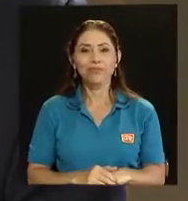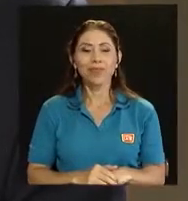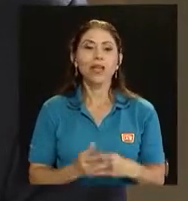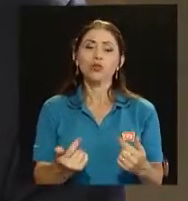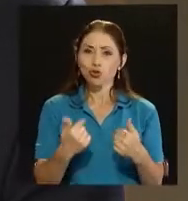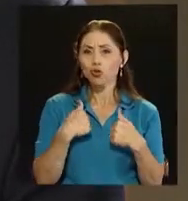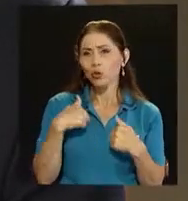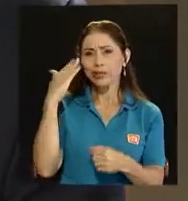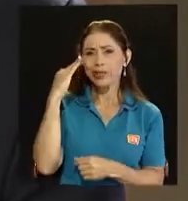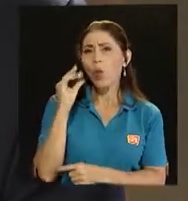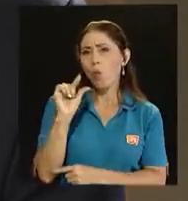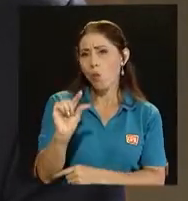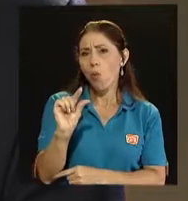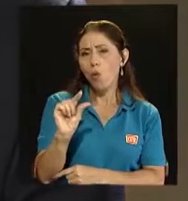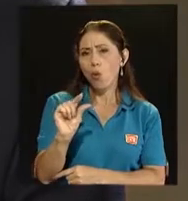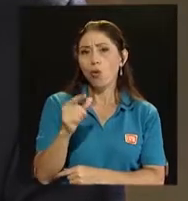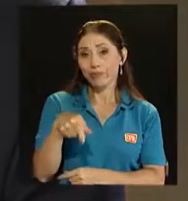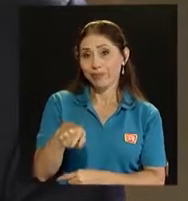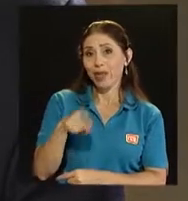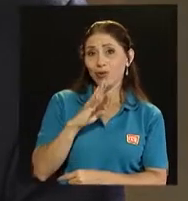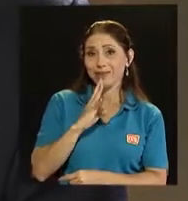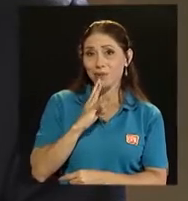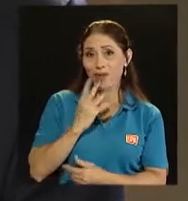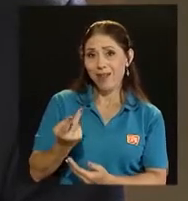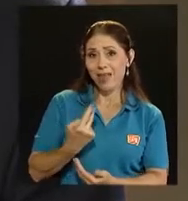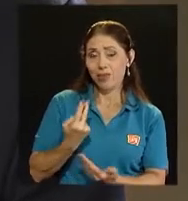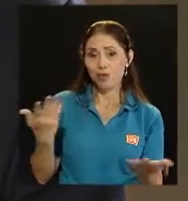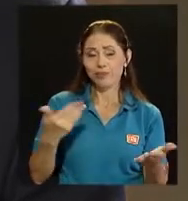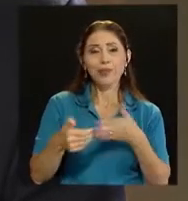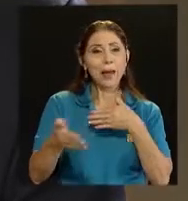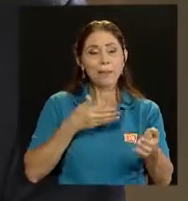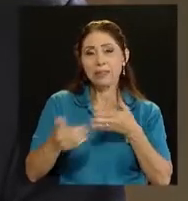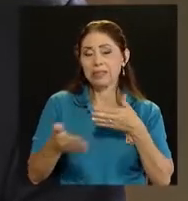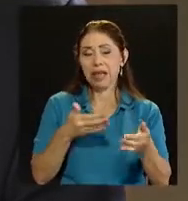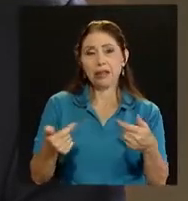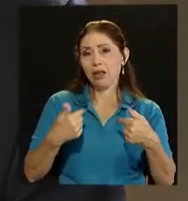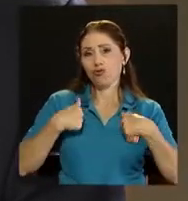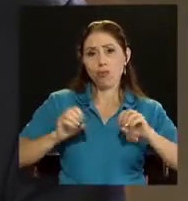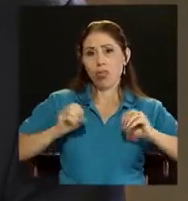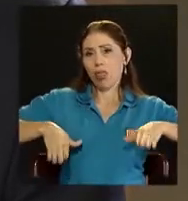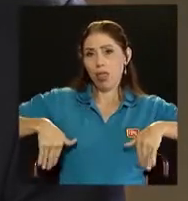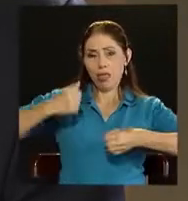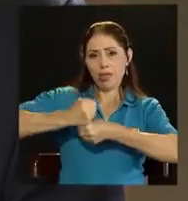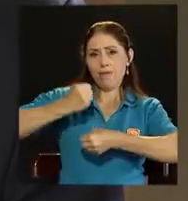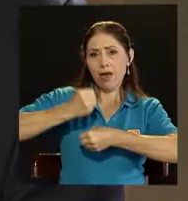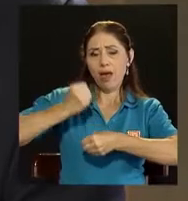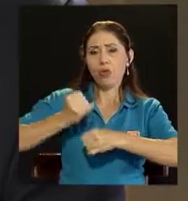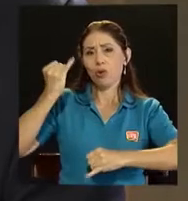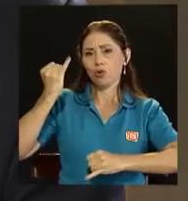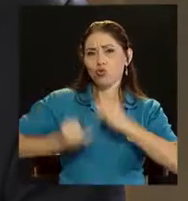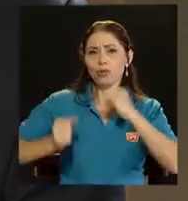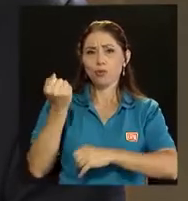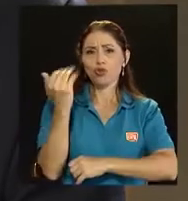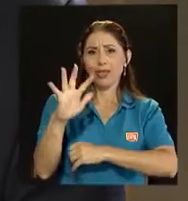Yo sé un poco de lo que estamos hablando, y a pesar de no haber trabajado en los últimos